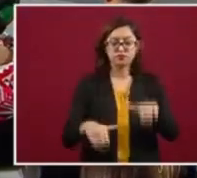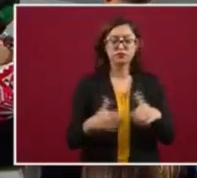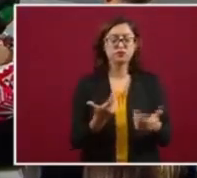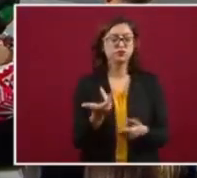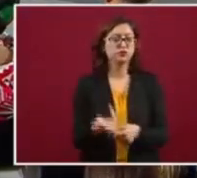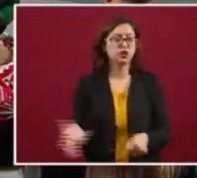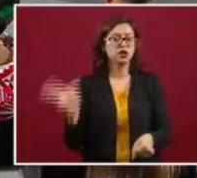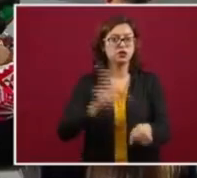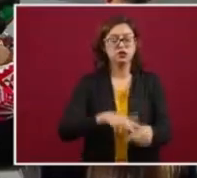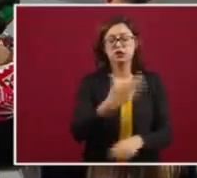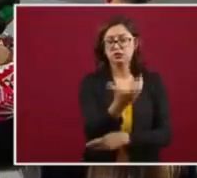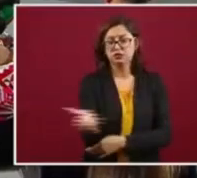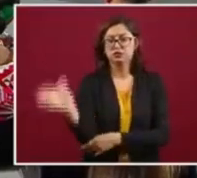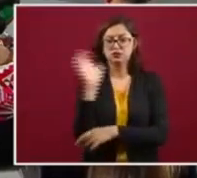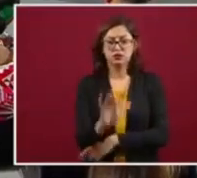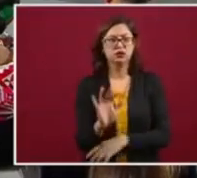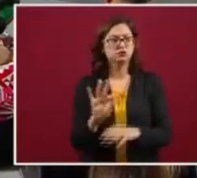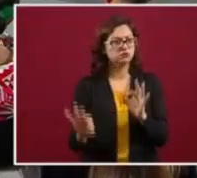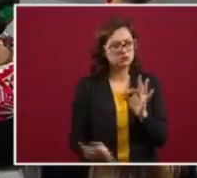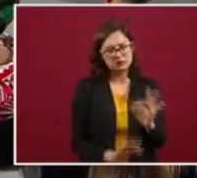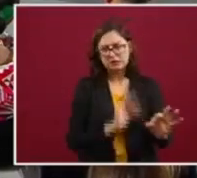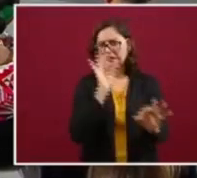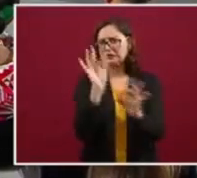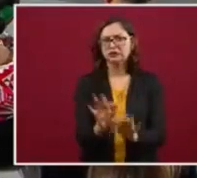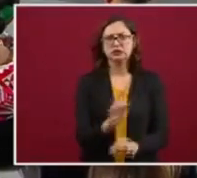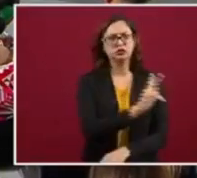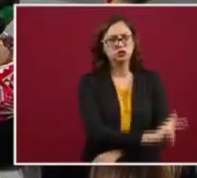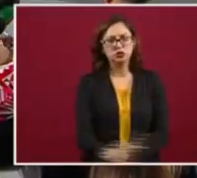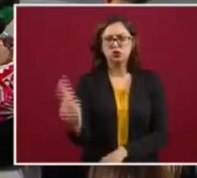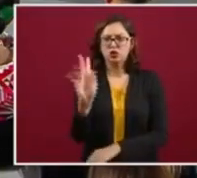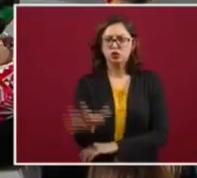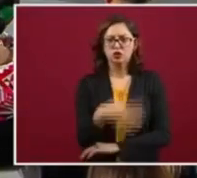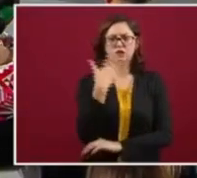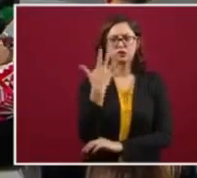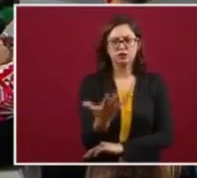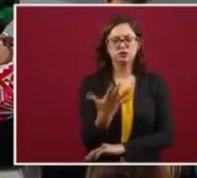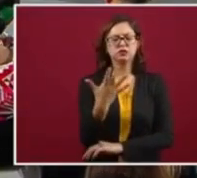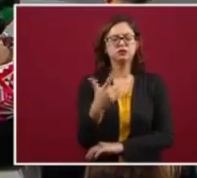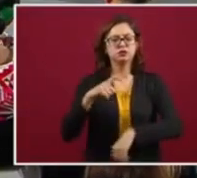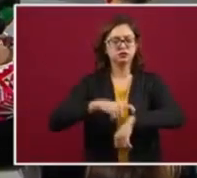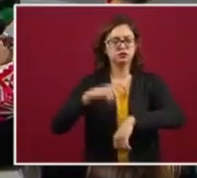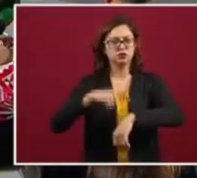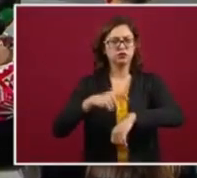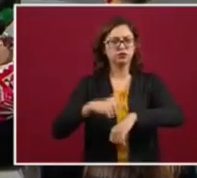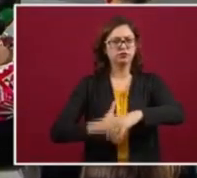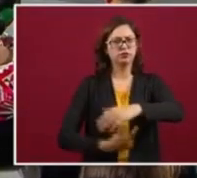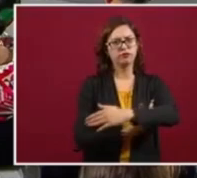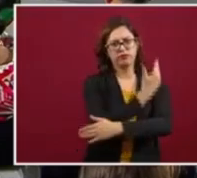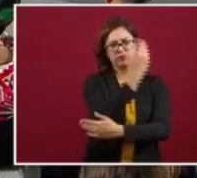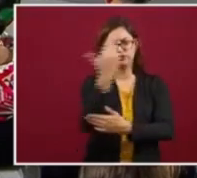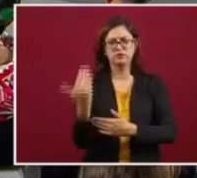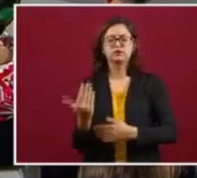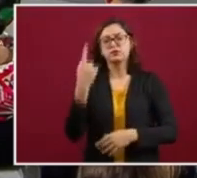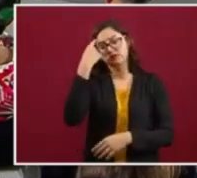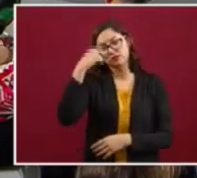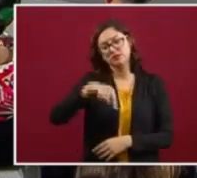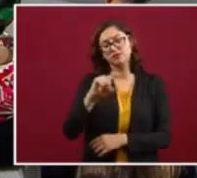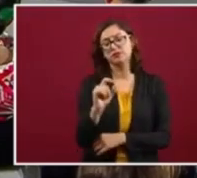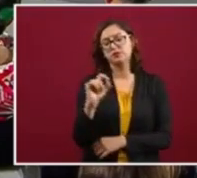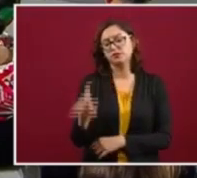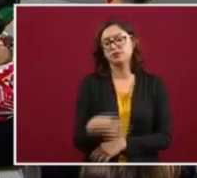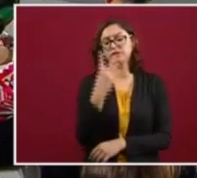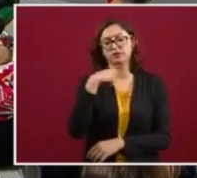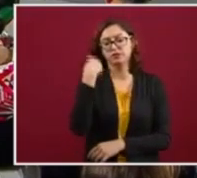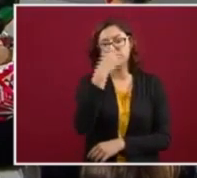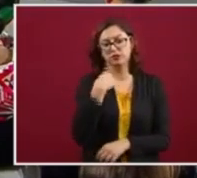que podamos completar la plantilla necesaria para cubrir los 5 turnos de servicios, esto es, las 24 horas al día y los 7